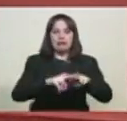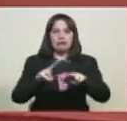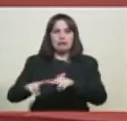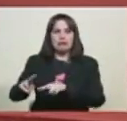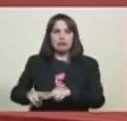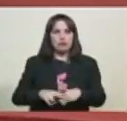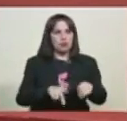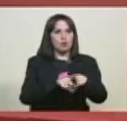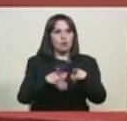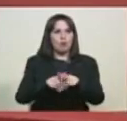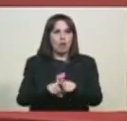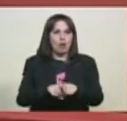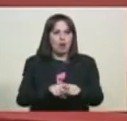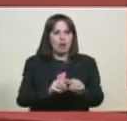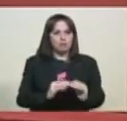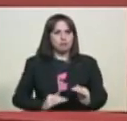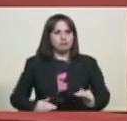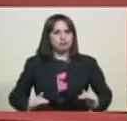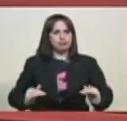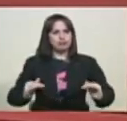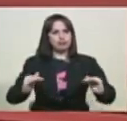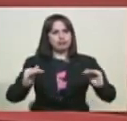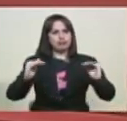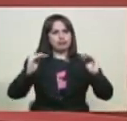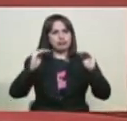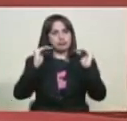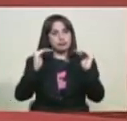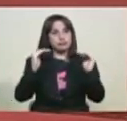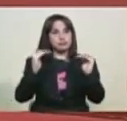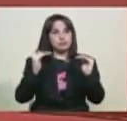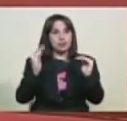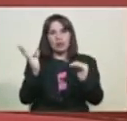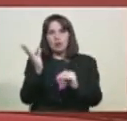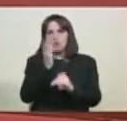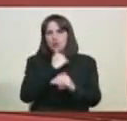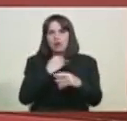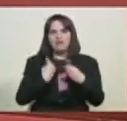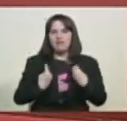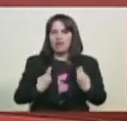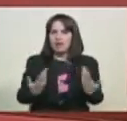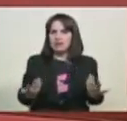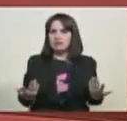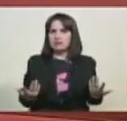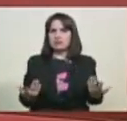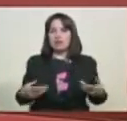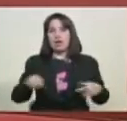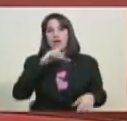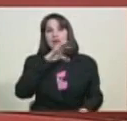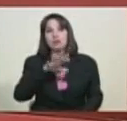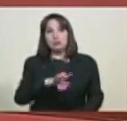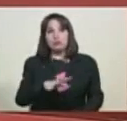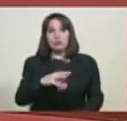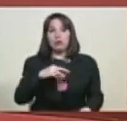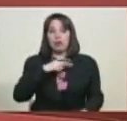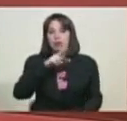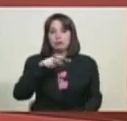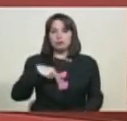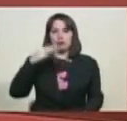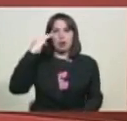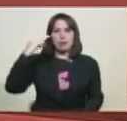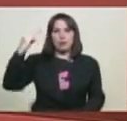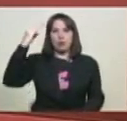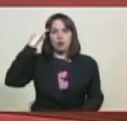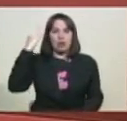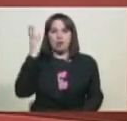nacidos o niños en fase de crecimiento y no tienen la vivencia que tenemos nosotros en el cuerpo, en la